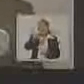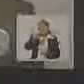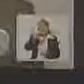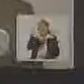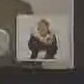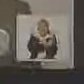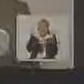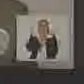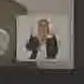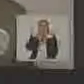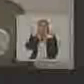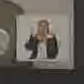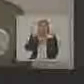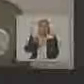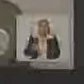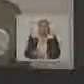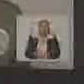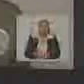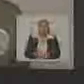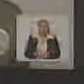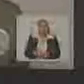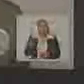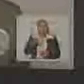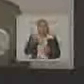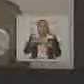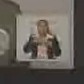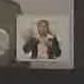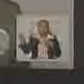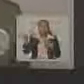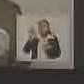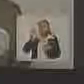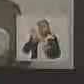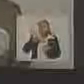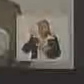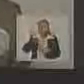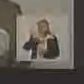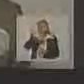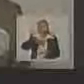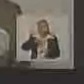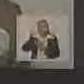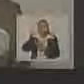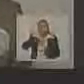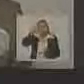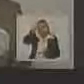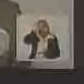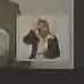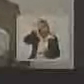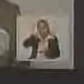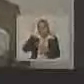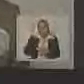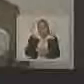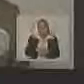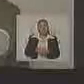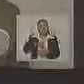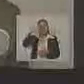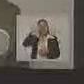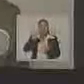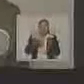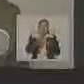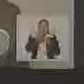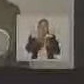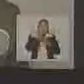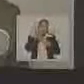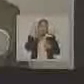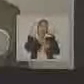integran. Vamos a tener que abrir los centros culturales a un doble propósito. A casa de día para los